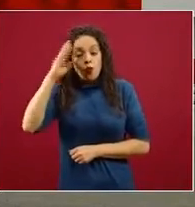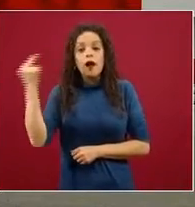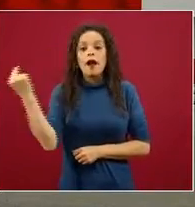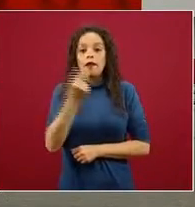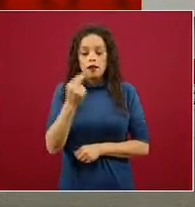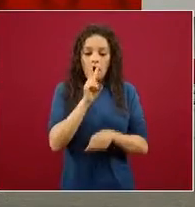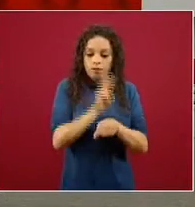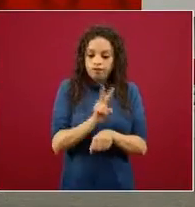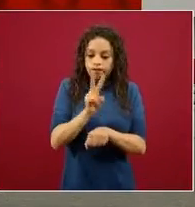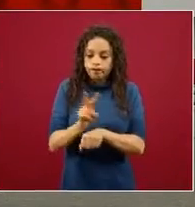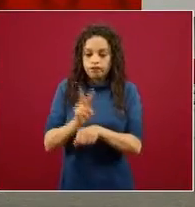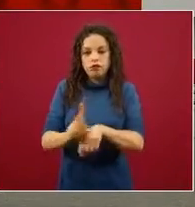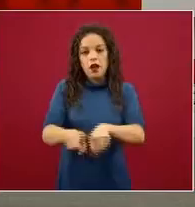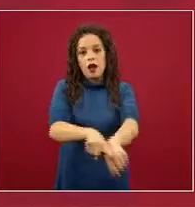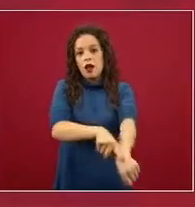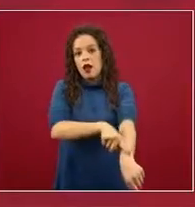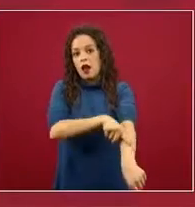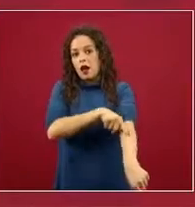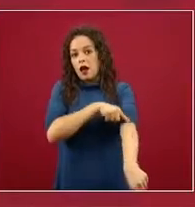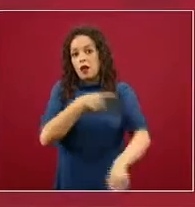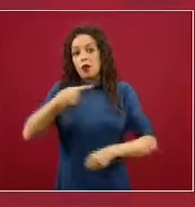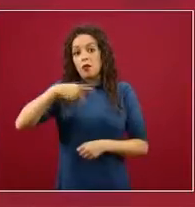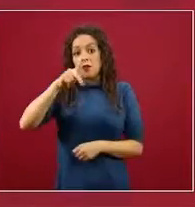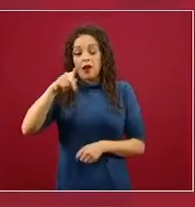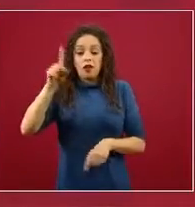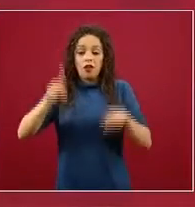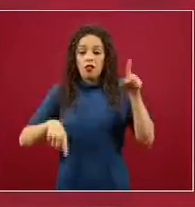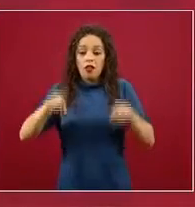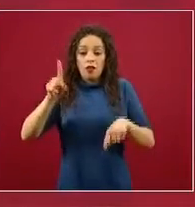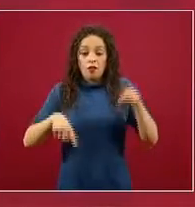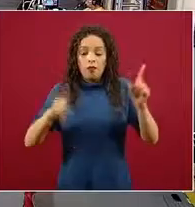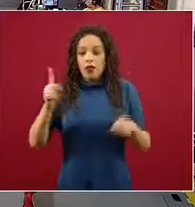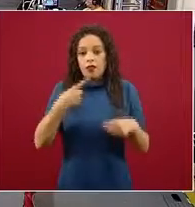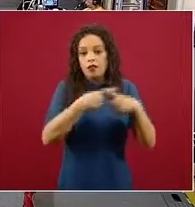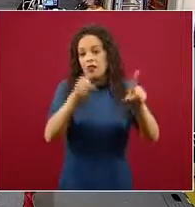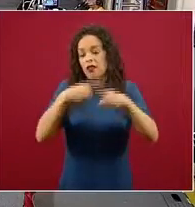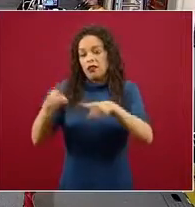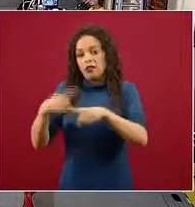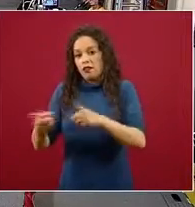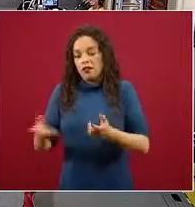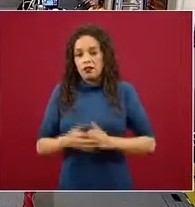seguimiento prolongado, pero de tiempo variable y de intensidad variable.